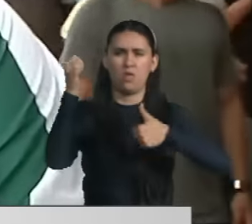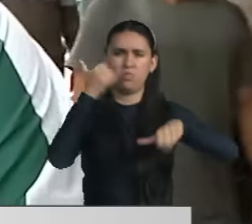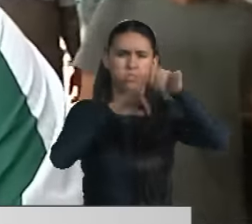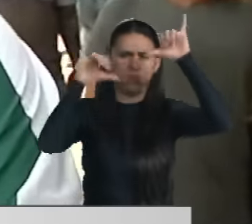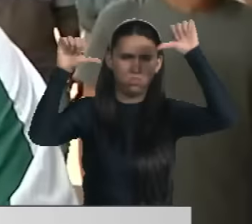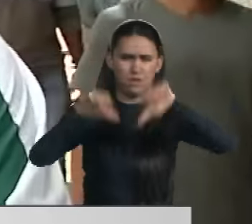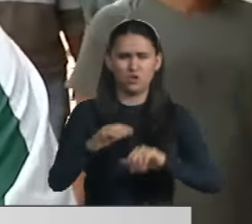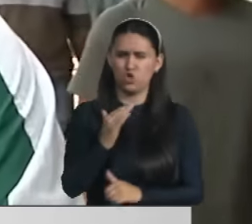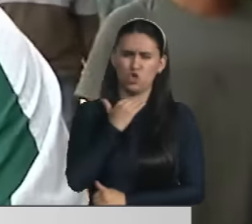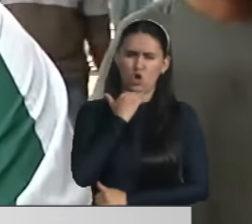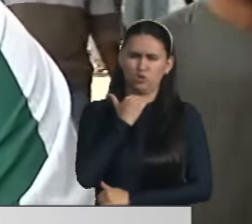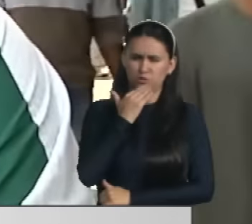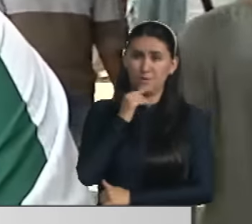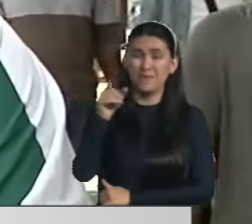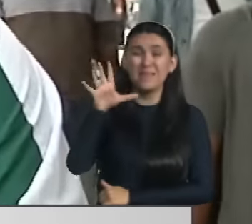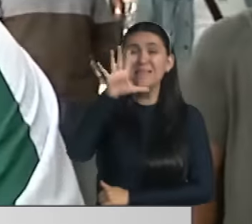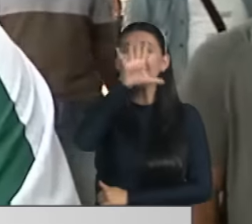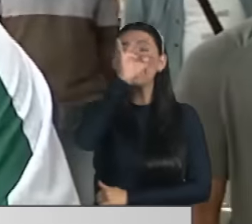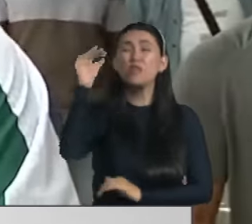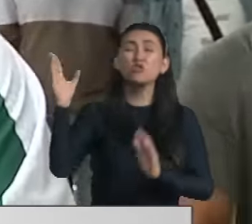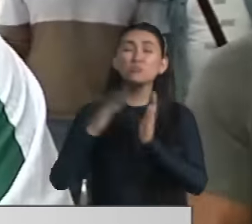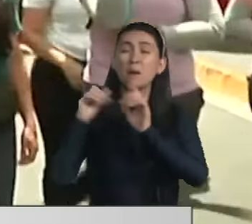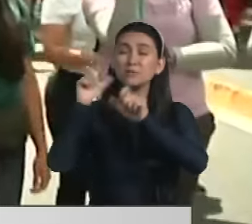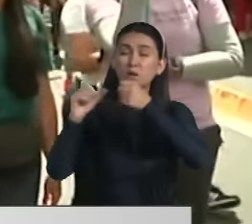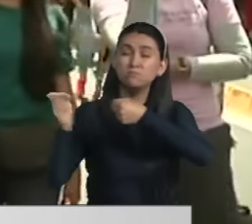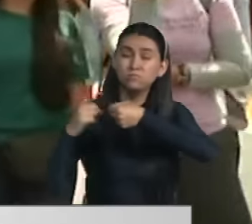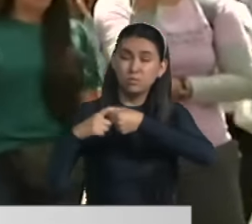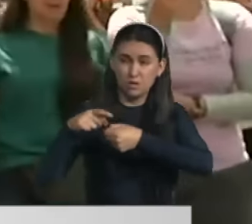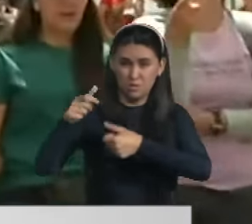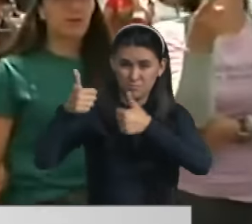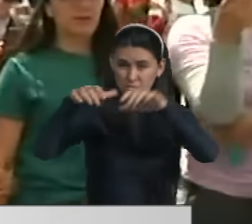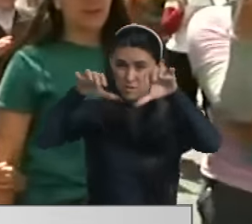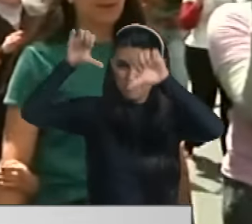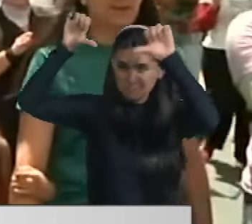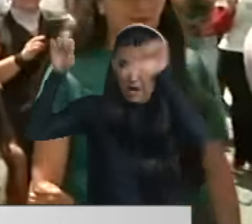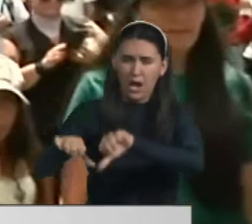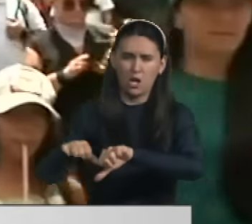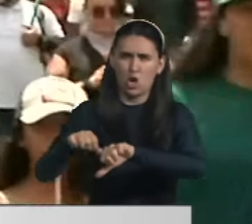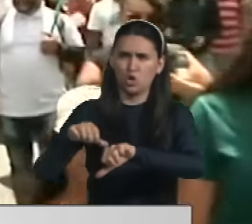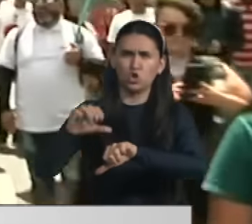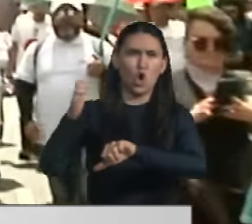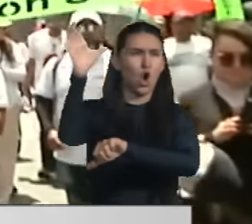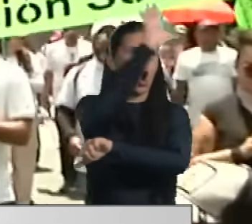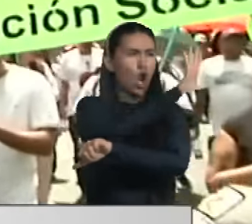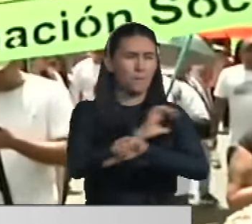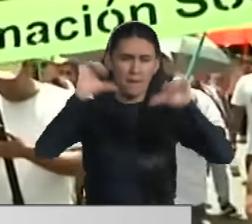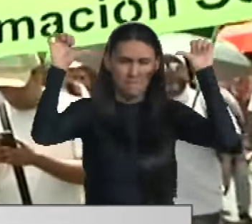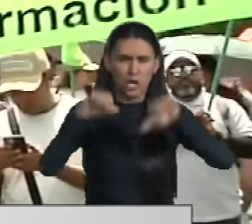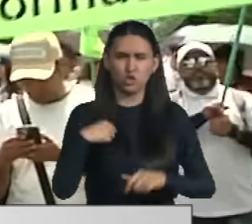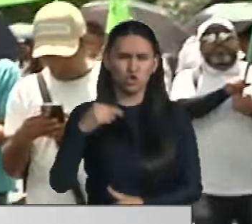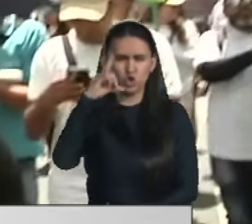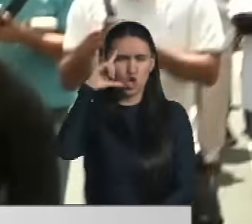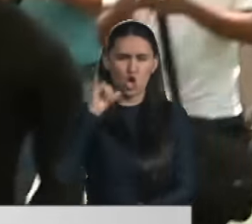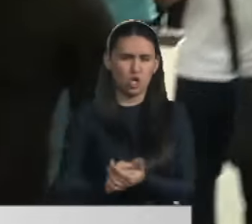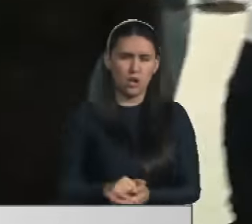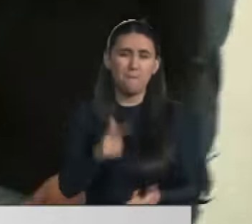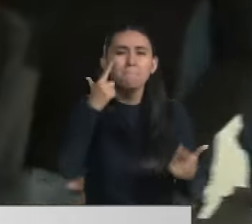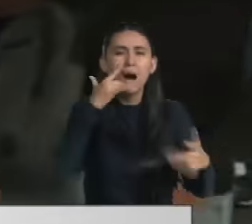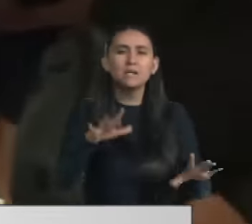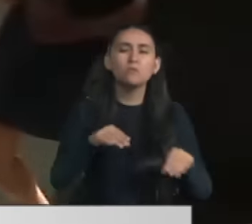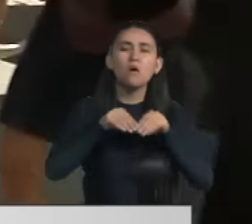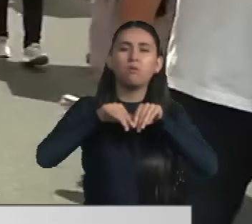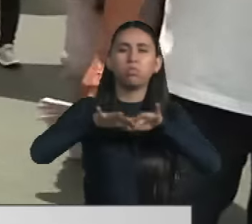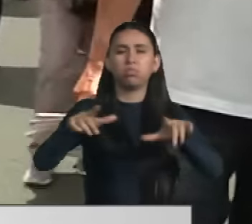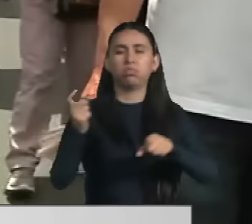sistema que atiende a más de 500.000 usuarios presente fallas al mismo tiempo en todos los lugares del país. La movilización terminó